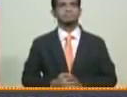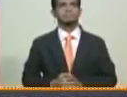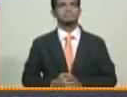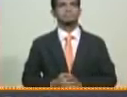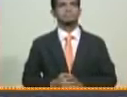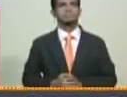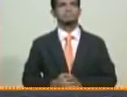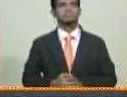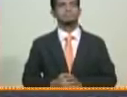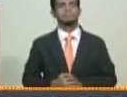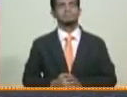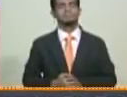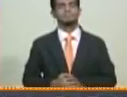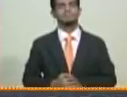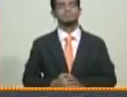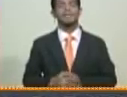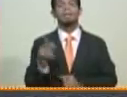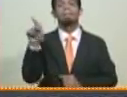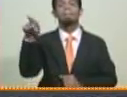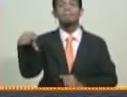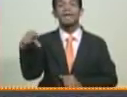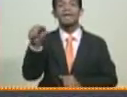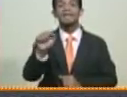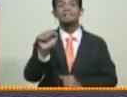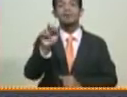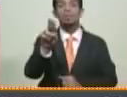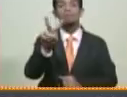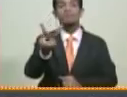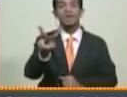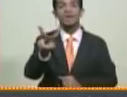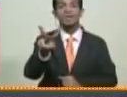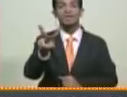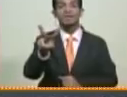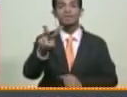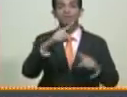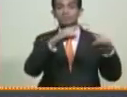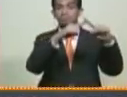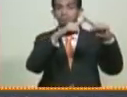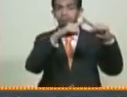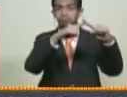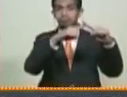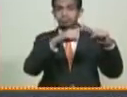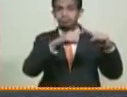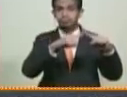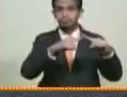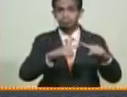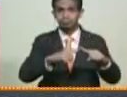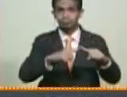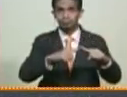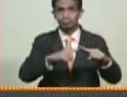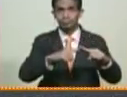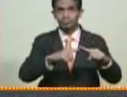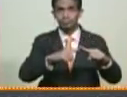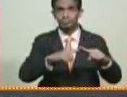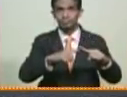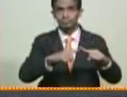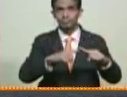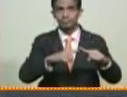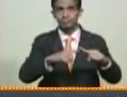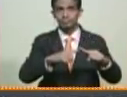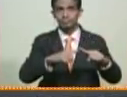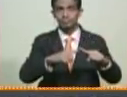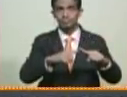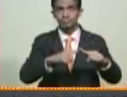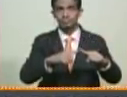El Partido Socialista Unido de Venezuela obtuvo, esto es para, perdón, el Gran Polo